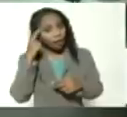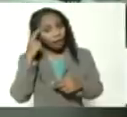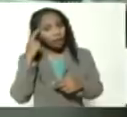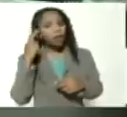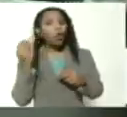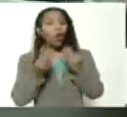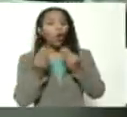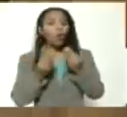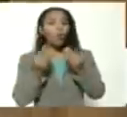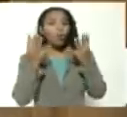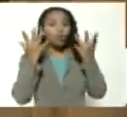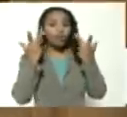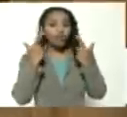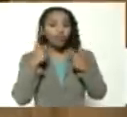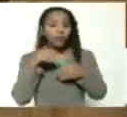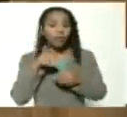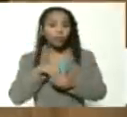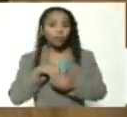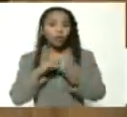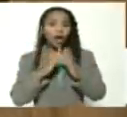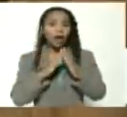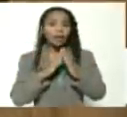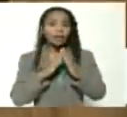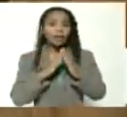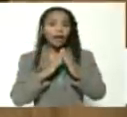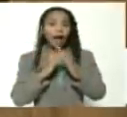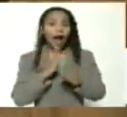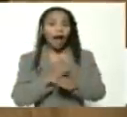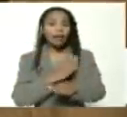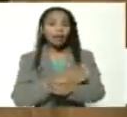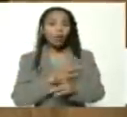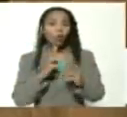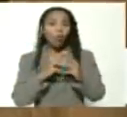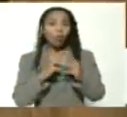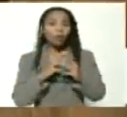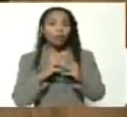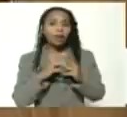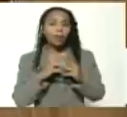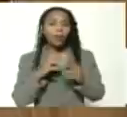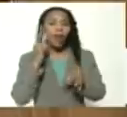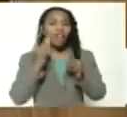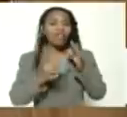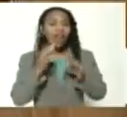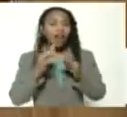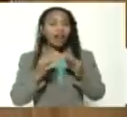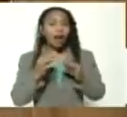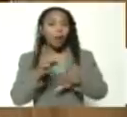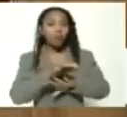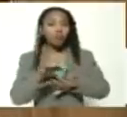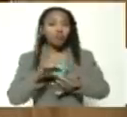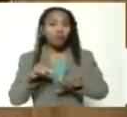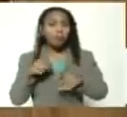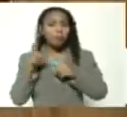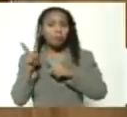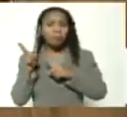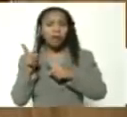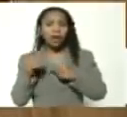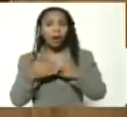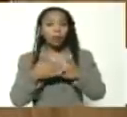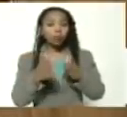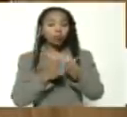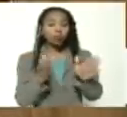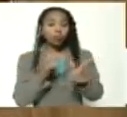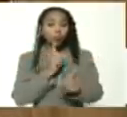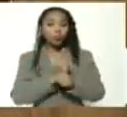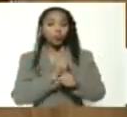fauna doméstica, los cuales antes era conocido por las fiscalías municipales. Para ello se amplió la competencia